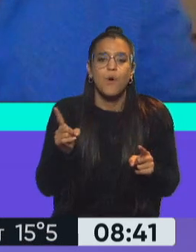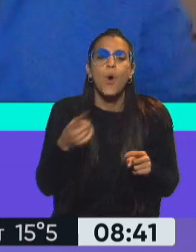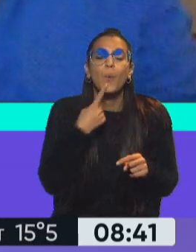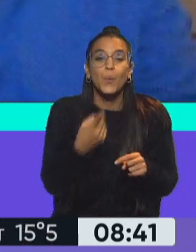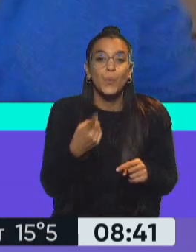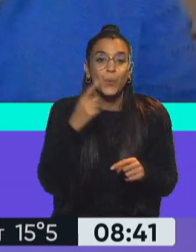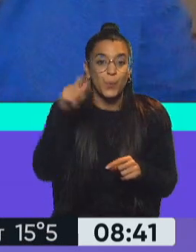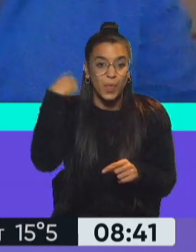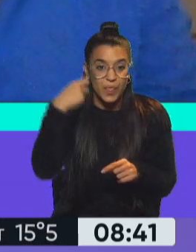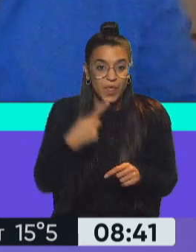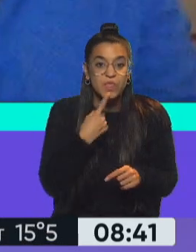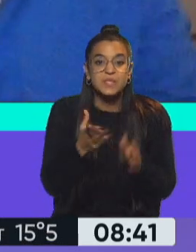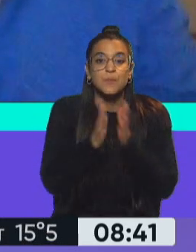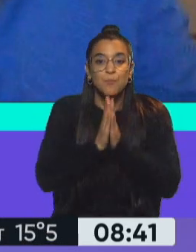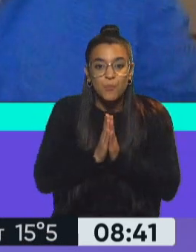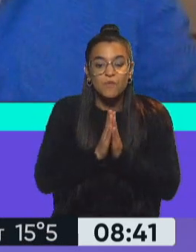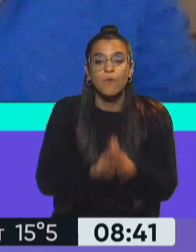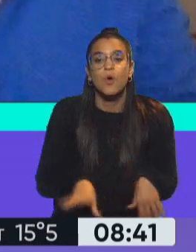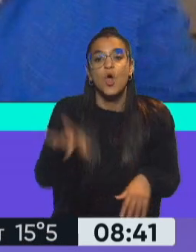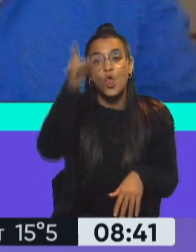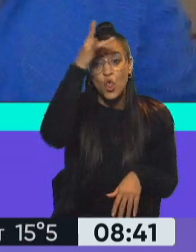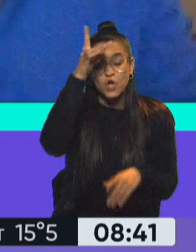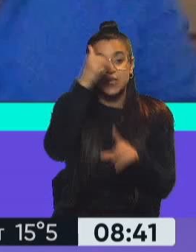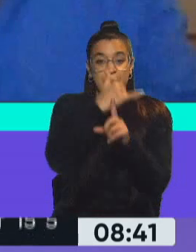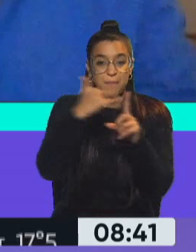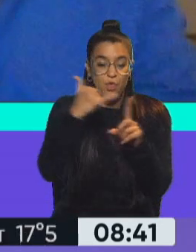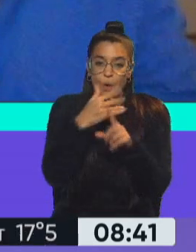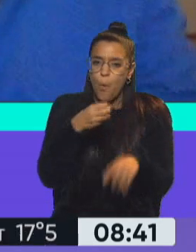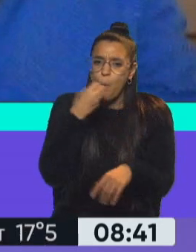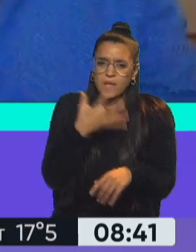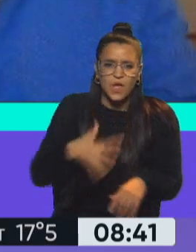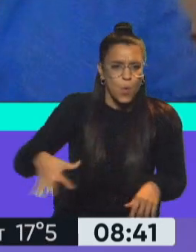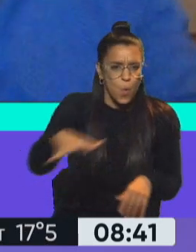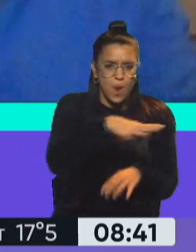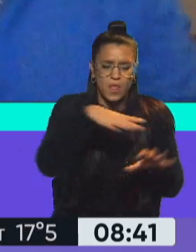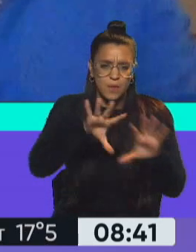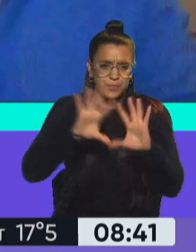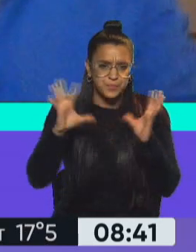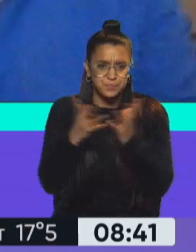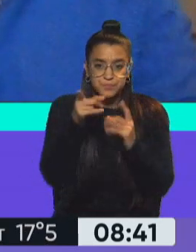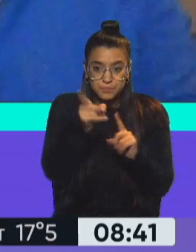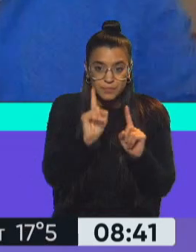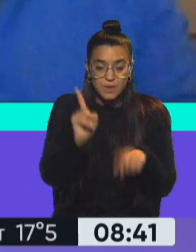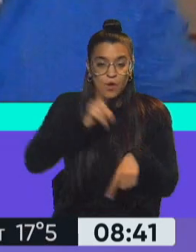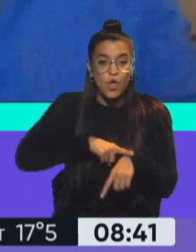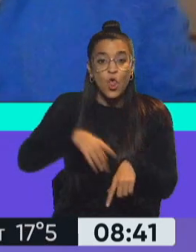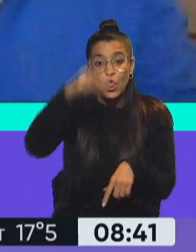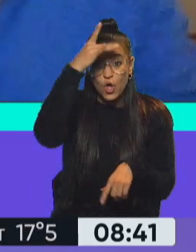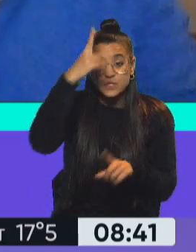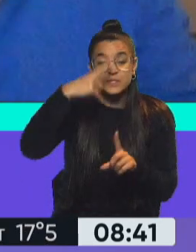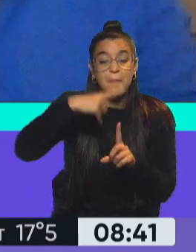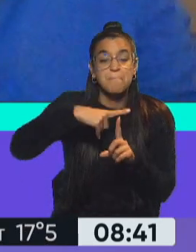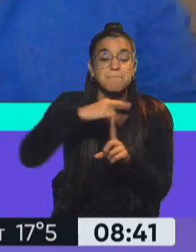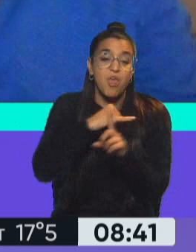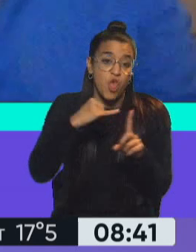hablando, es que, por favor, a las 12 del mediodía, en cualquier lugar del mundo donde estén, en ese horario, a las 12 del mediodía, de